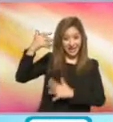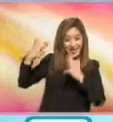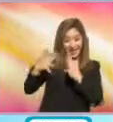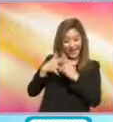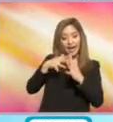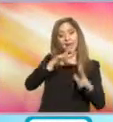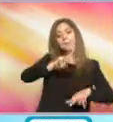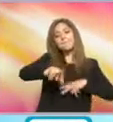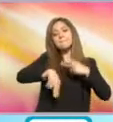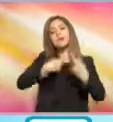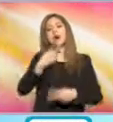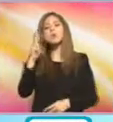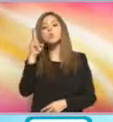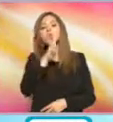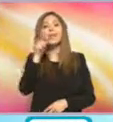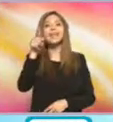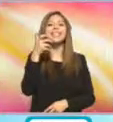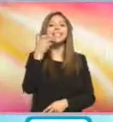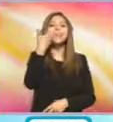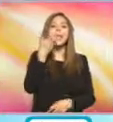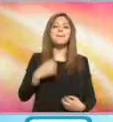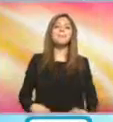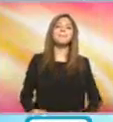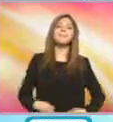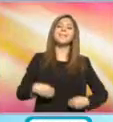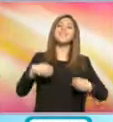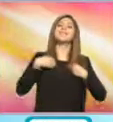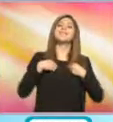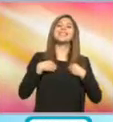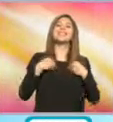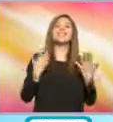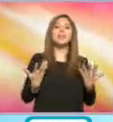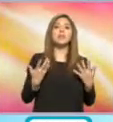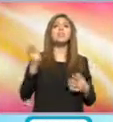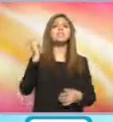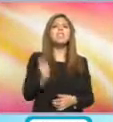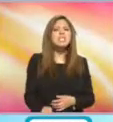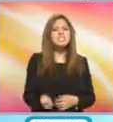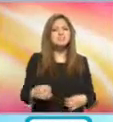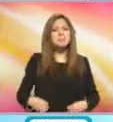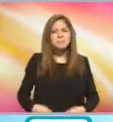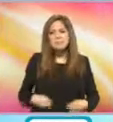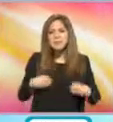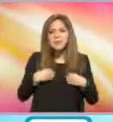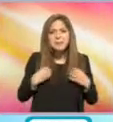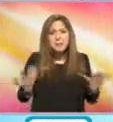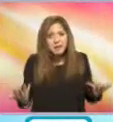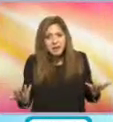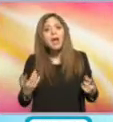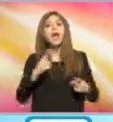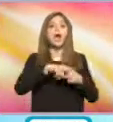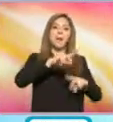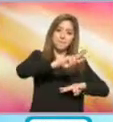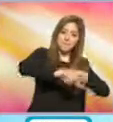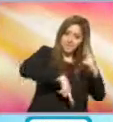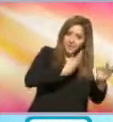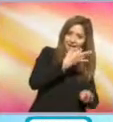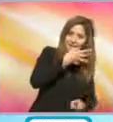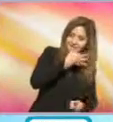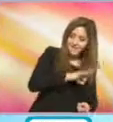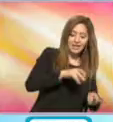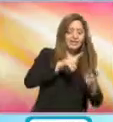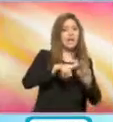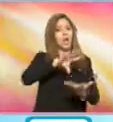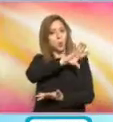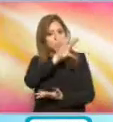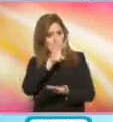es vivir la vida. ¿Y qué es para ellas vivir la vida? Lo que les han dicho que es vivir la vida. Es decir, ir a las fiestas, casarse,